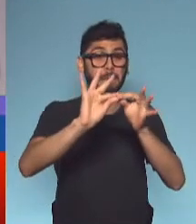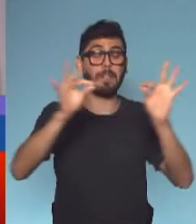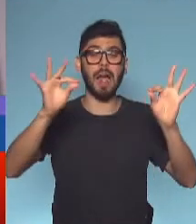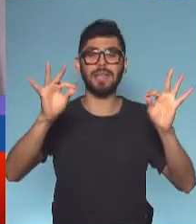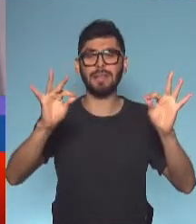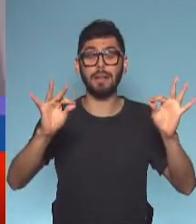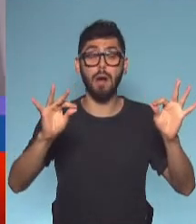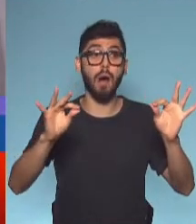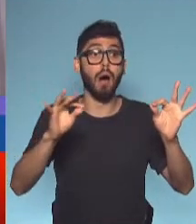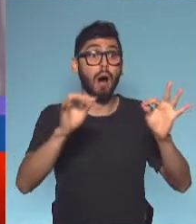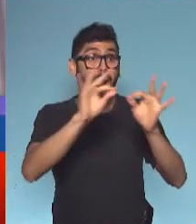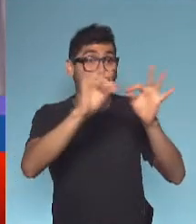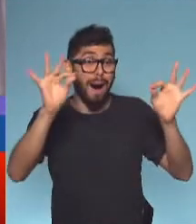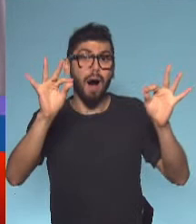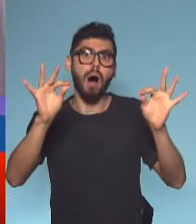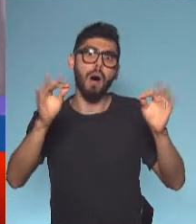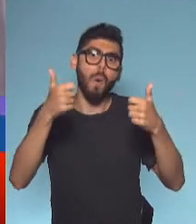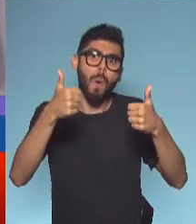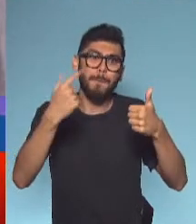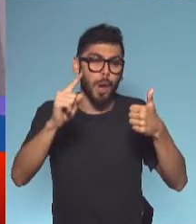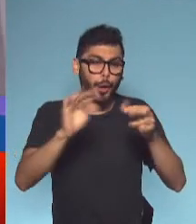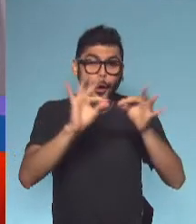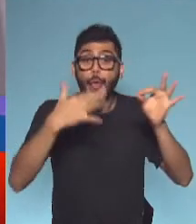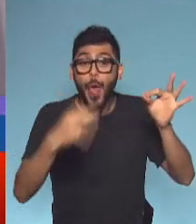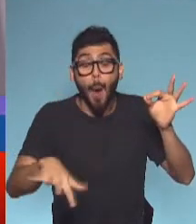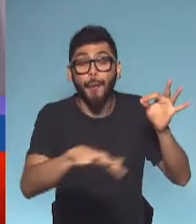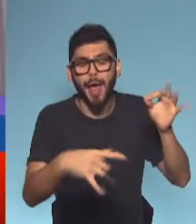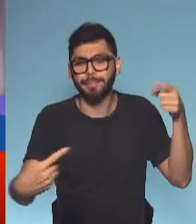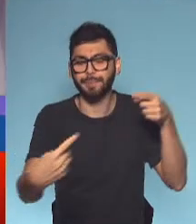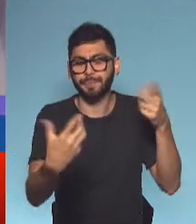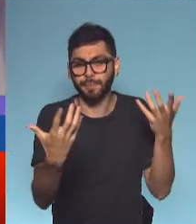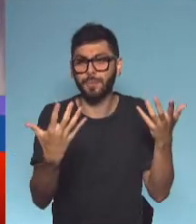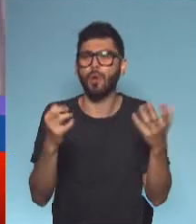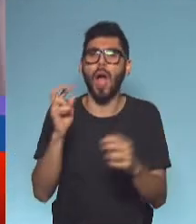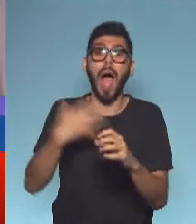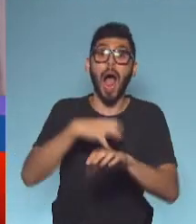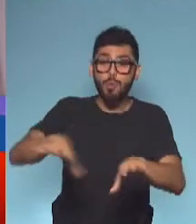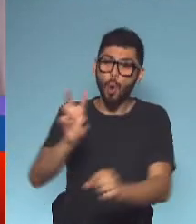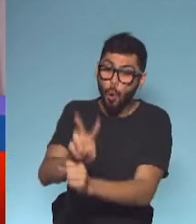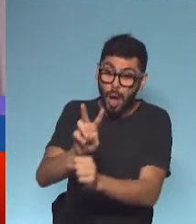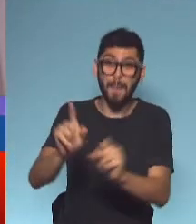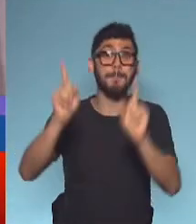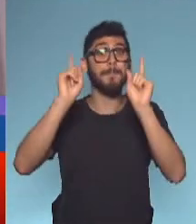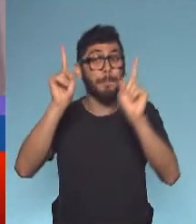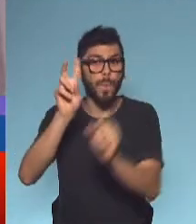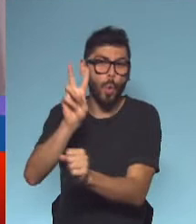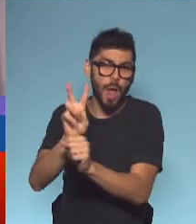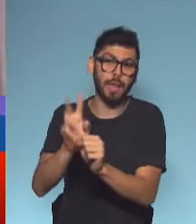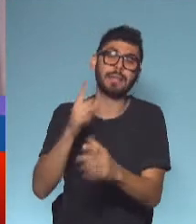pero son muy complejas en la realidad. Cuidar a nuestros alumnos, cuidar a nuestros docentes y tratar que la